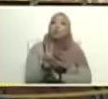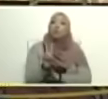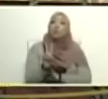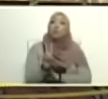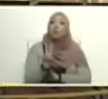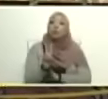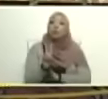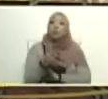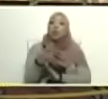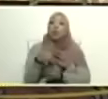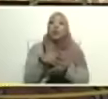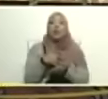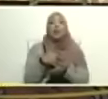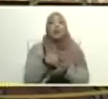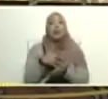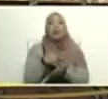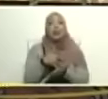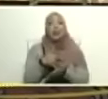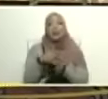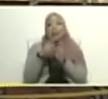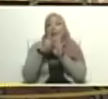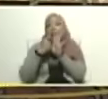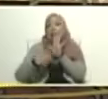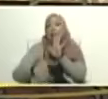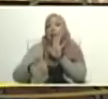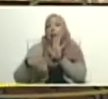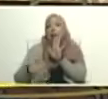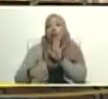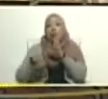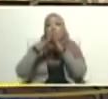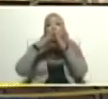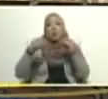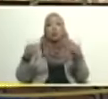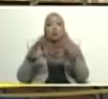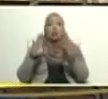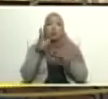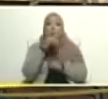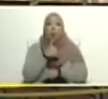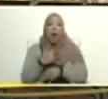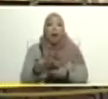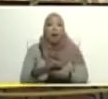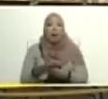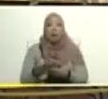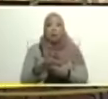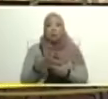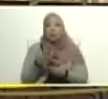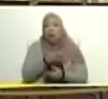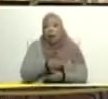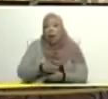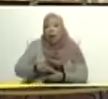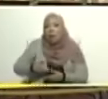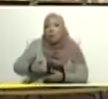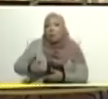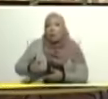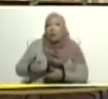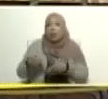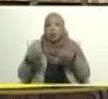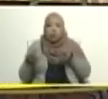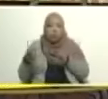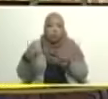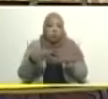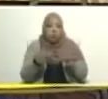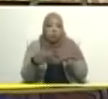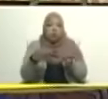les vulnera la totalidad de sus derechos cuando cruzan por esa selva